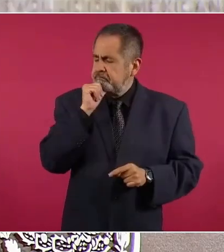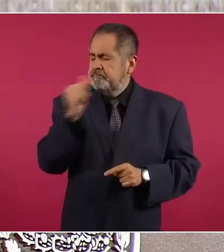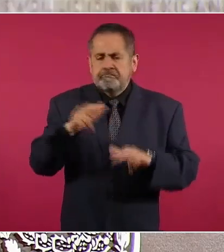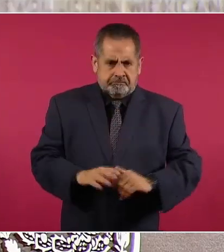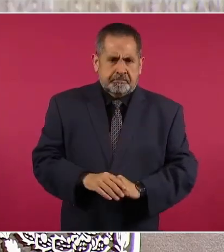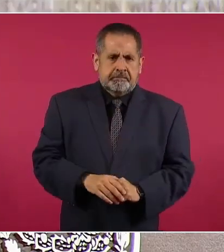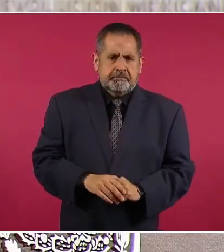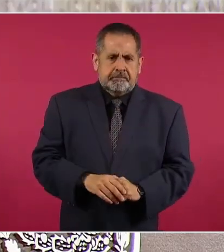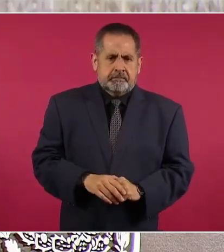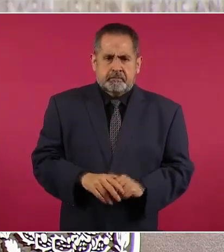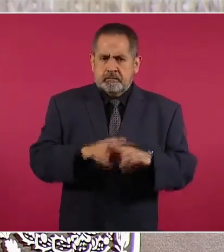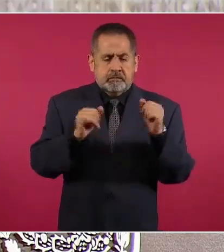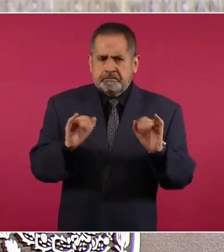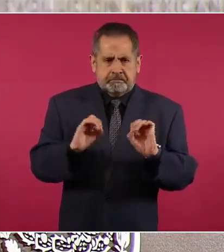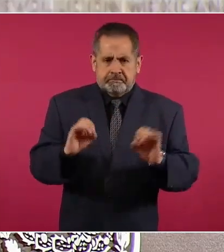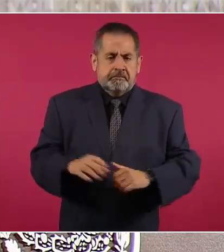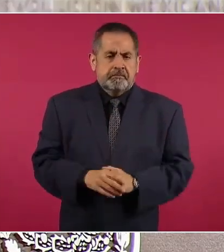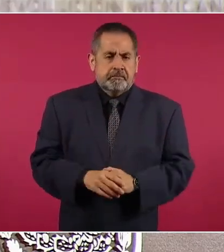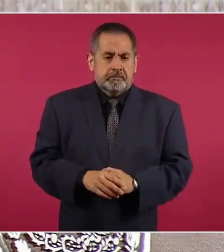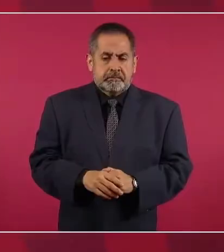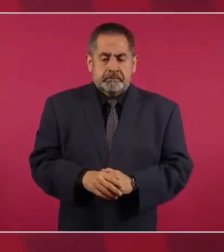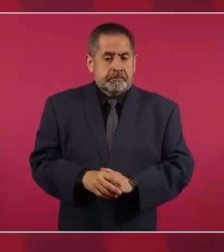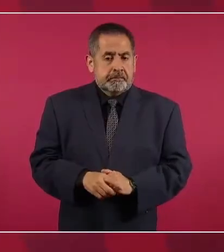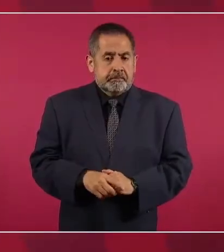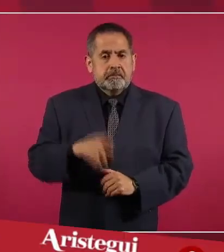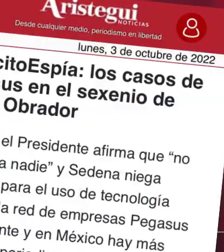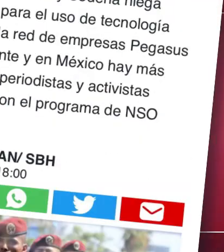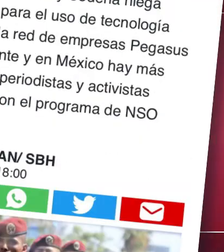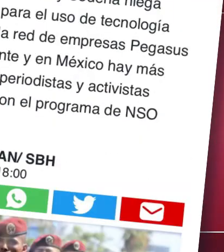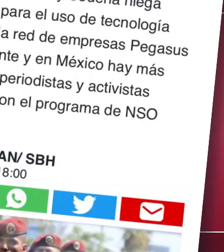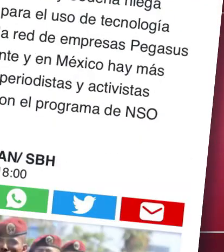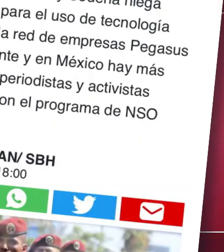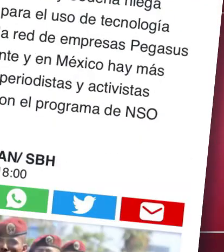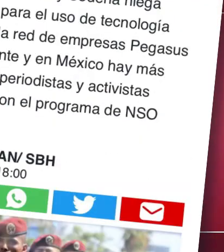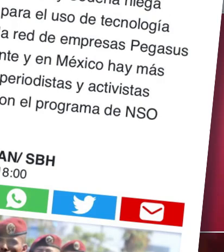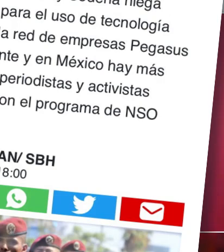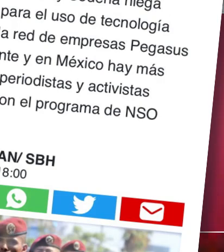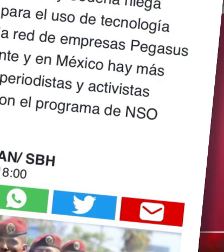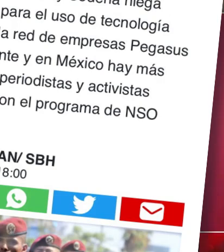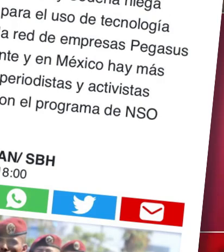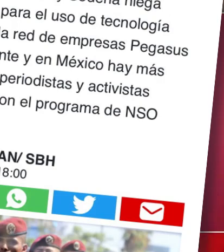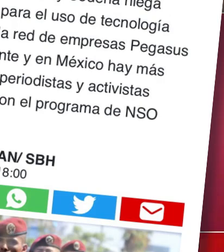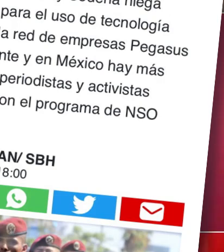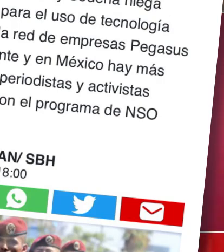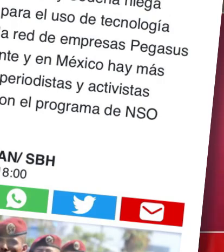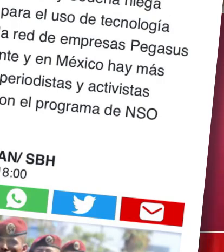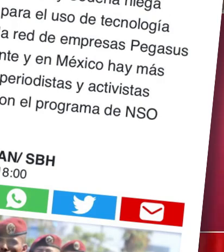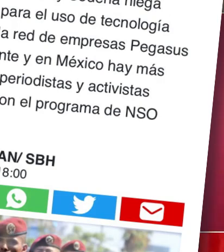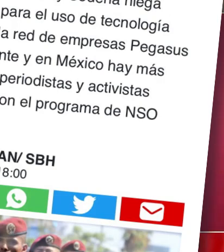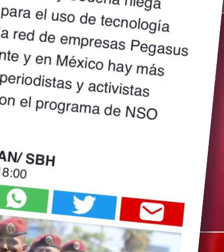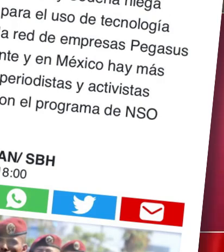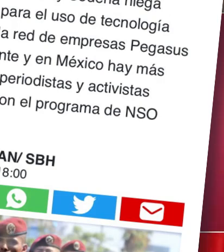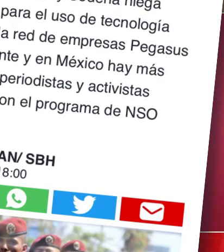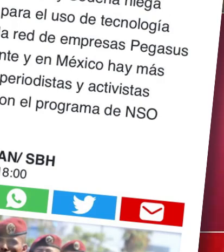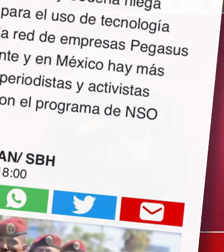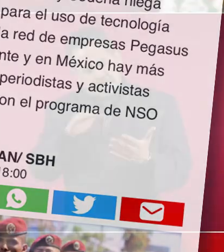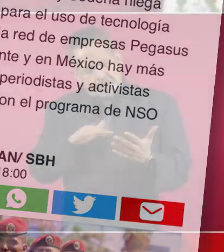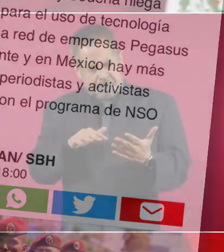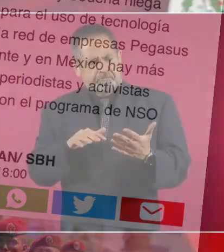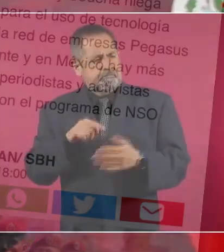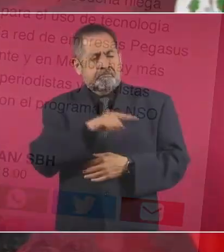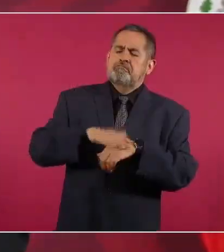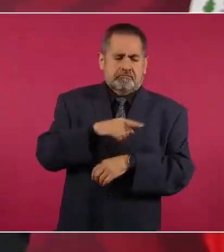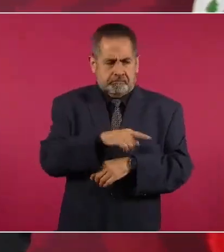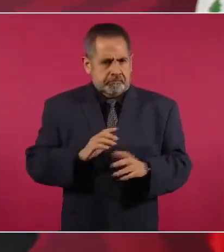despiada ningún opositor Entonces si tienen pruebas las presenten he estado leyendo sobre